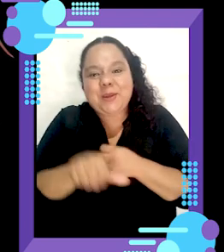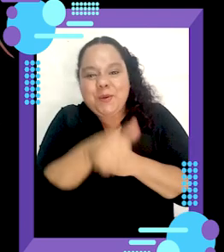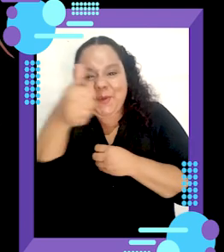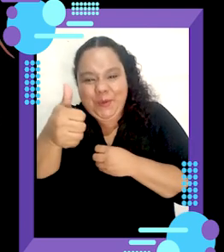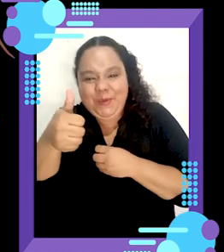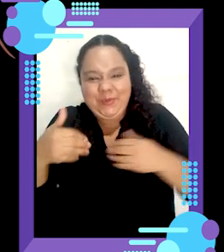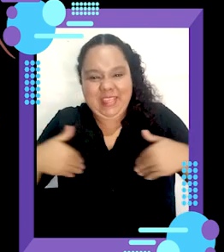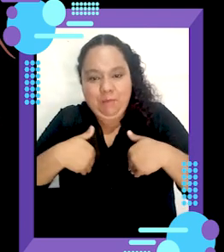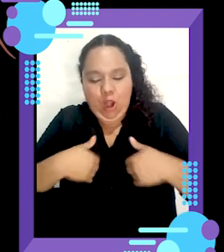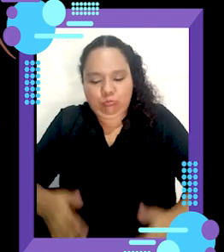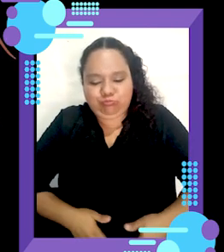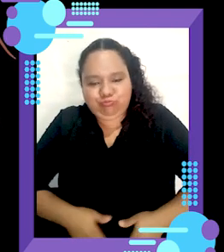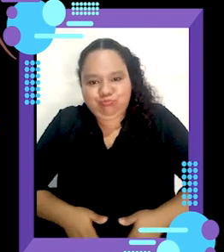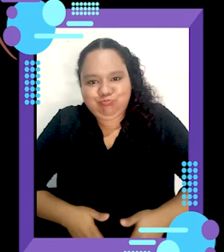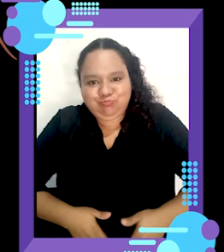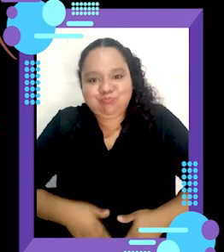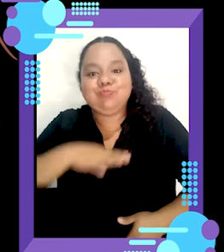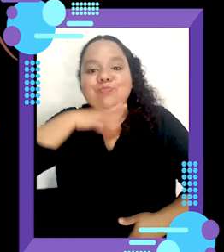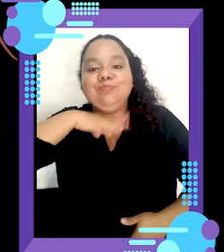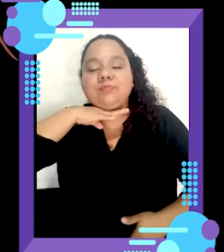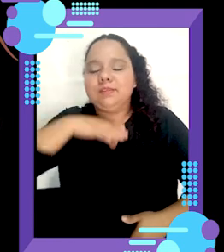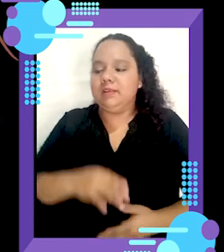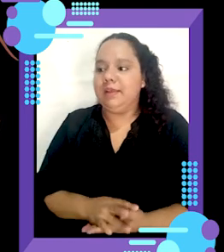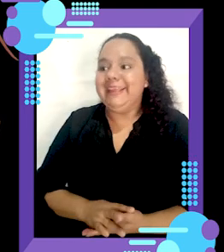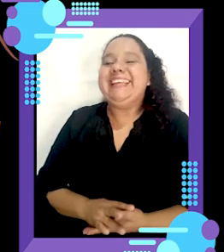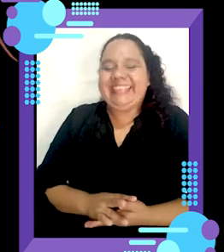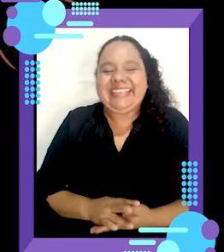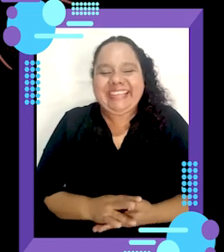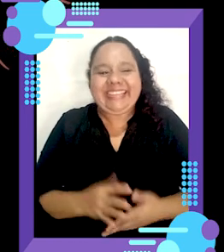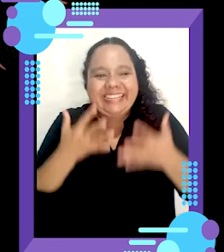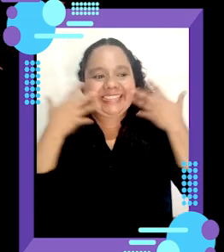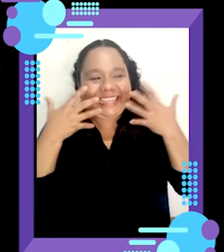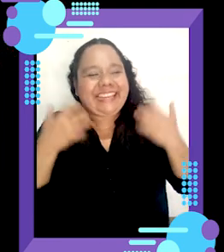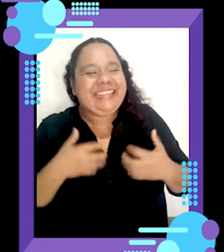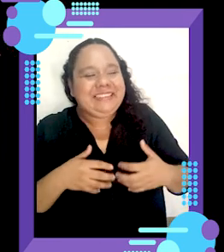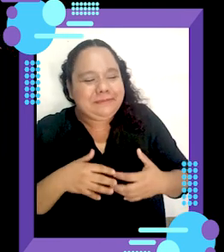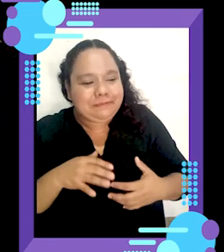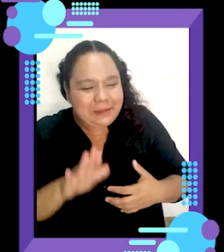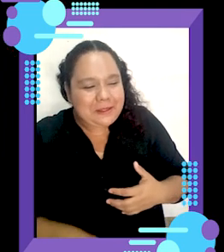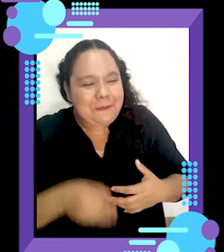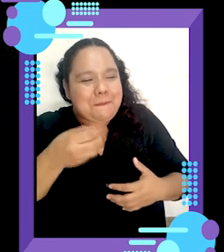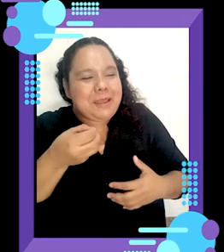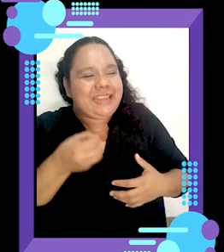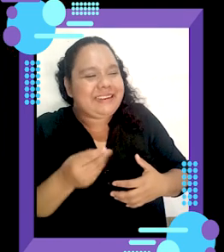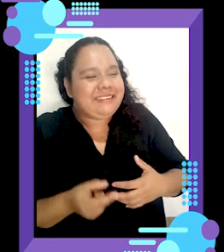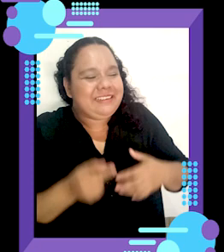animal. De repente, el tigre lo mira y muy sonriente le dice: «Señor perro, ¿cómo